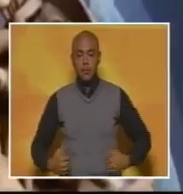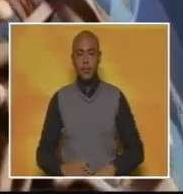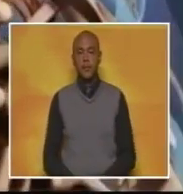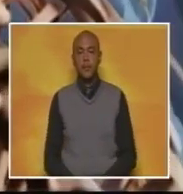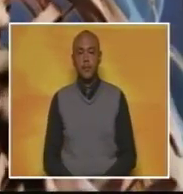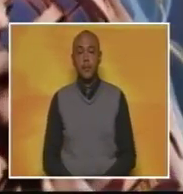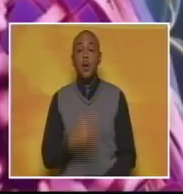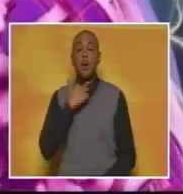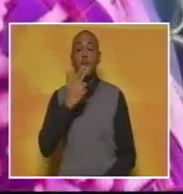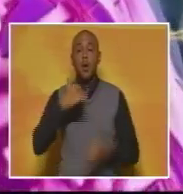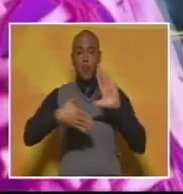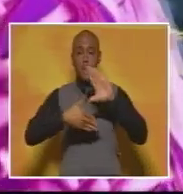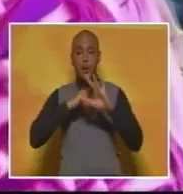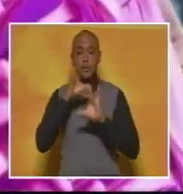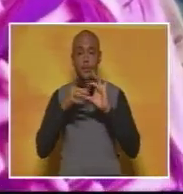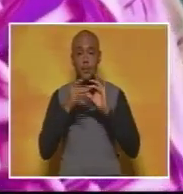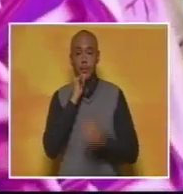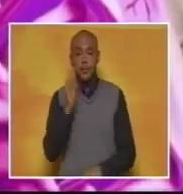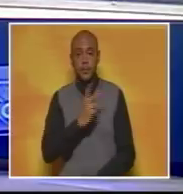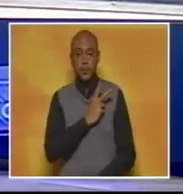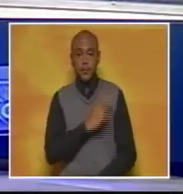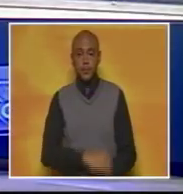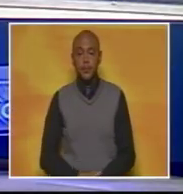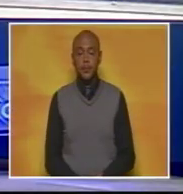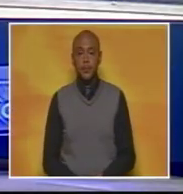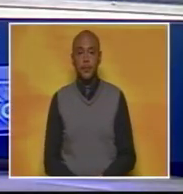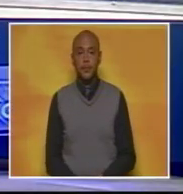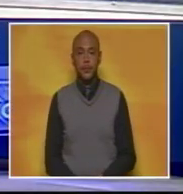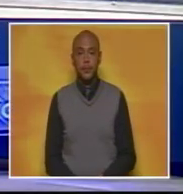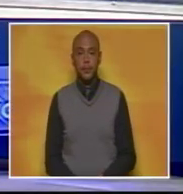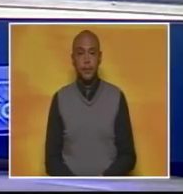Miguel Ángel Rivera, Voz de América.